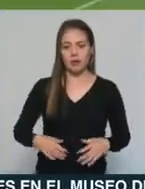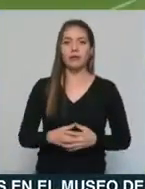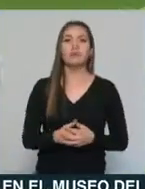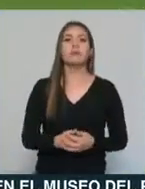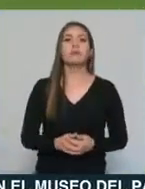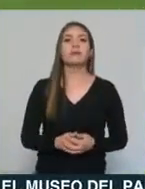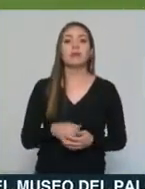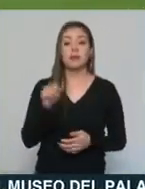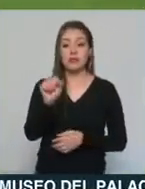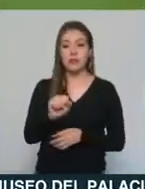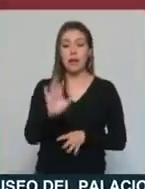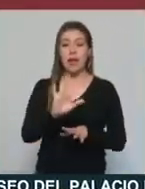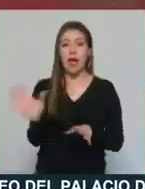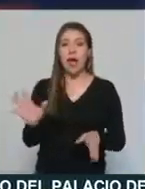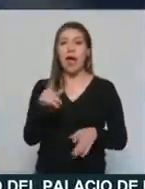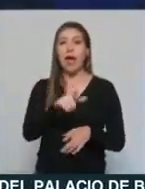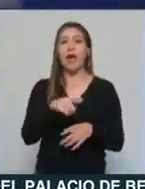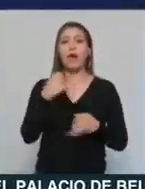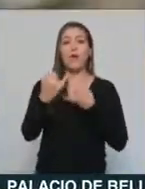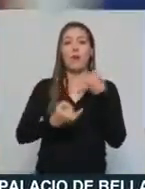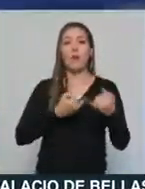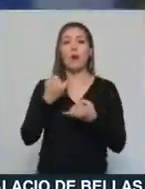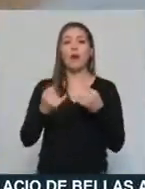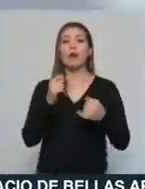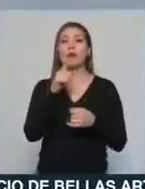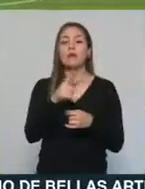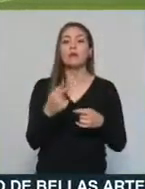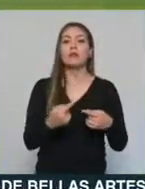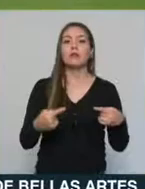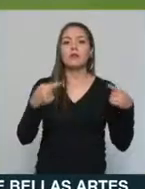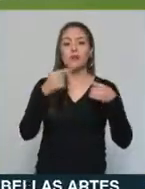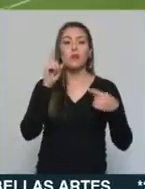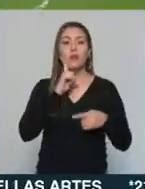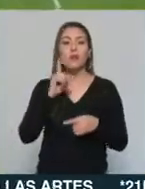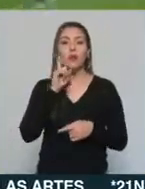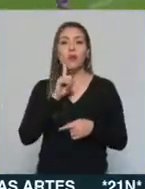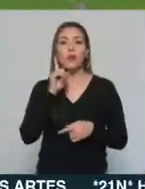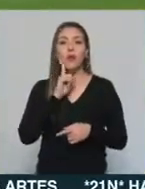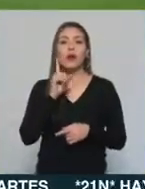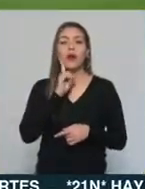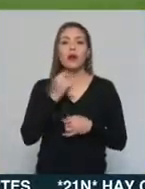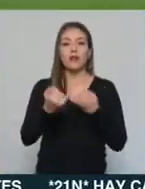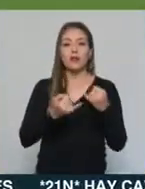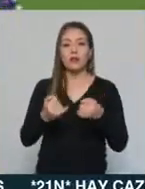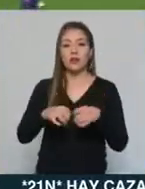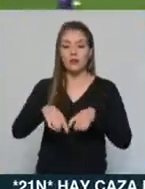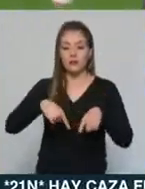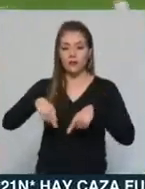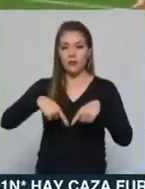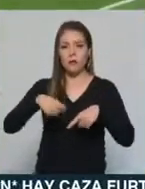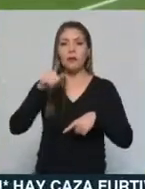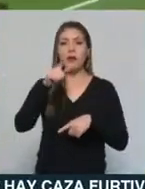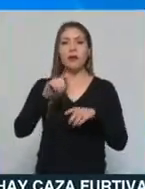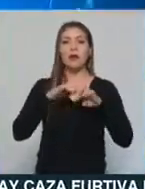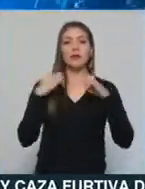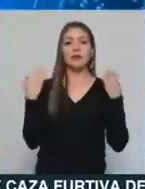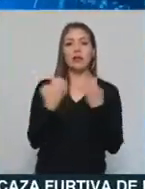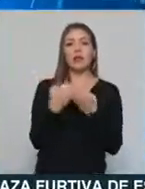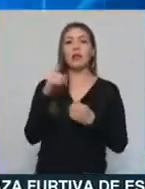se realice la final de la Champions League femenina entre el Barcelona y el Olympique de Lyon en el estadio Ferencváros en Budapest,